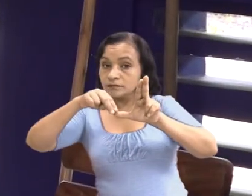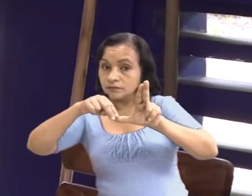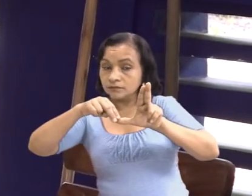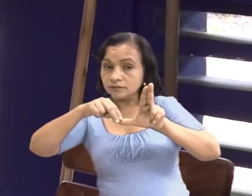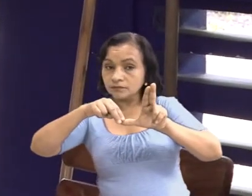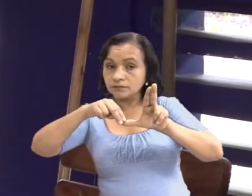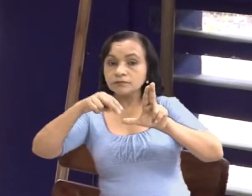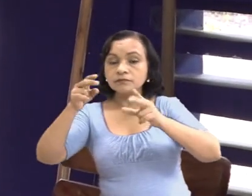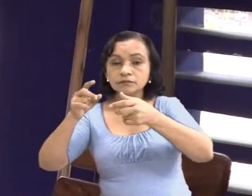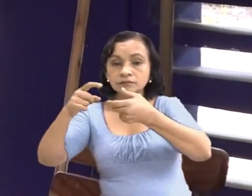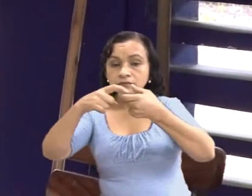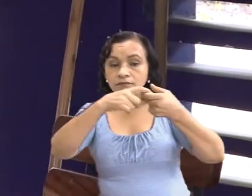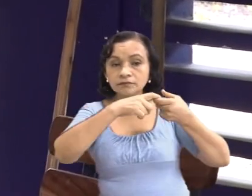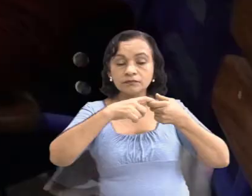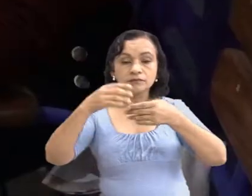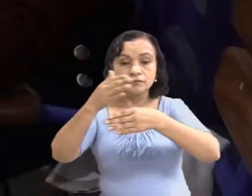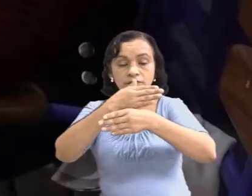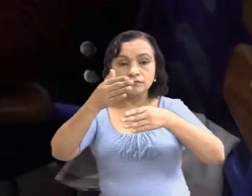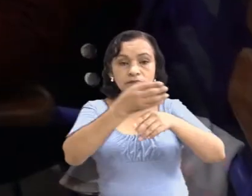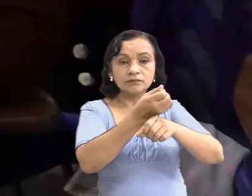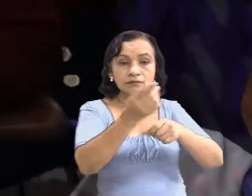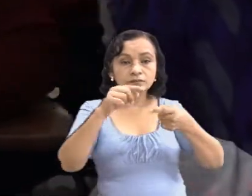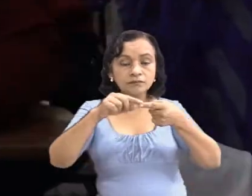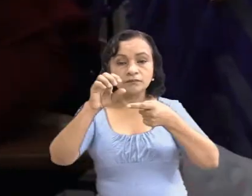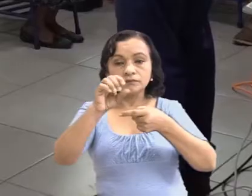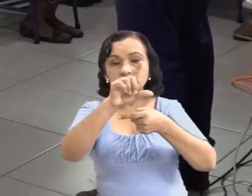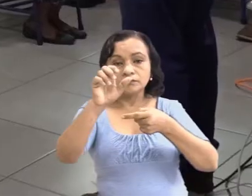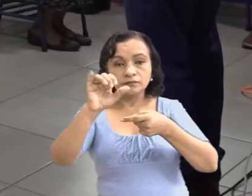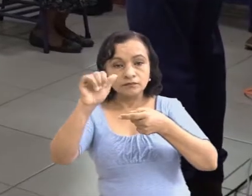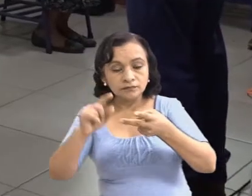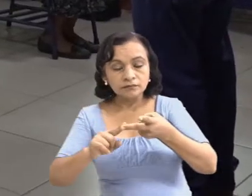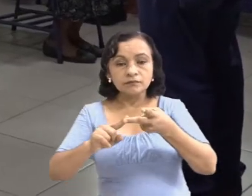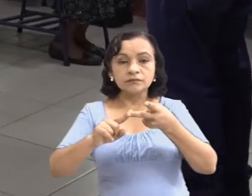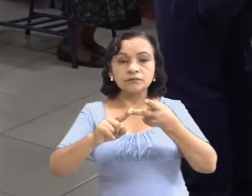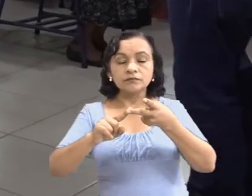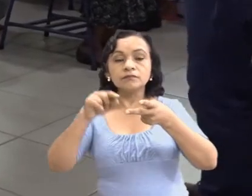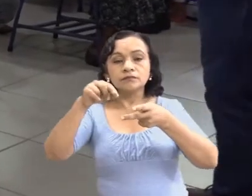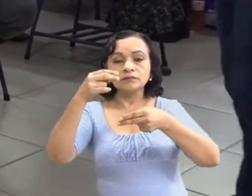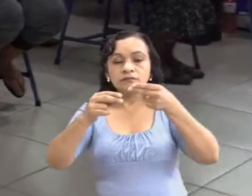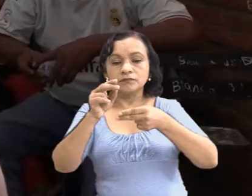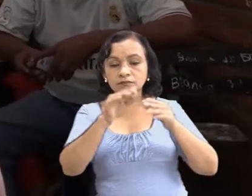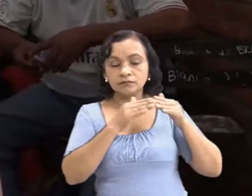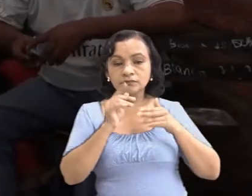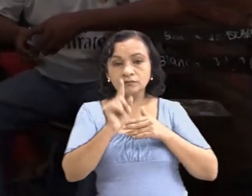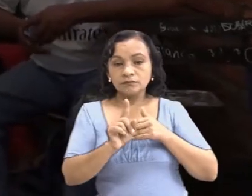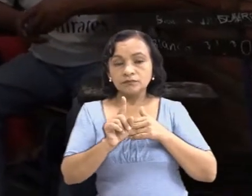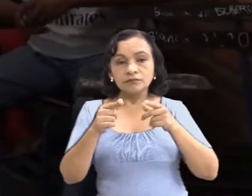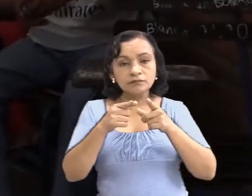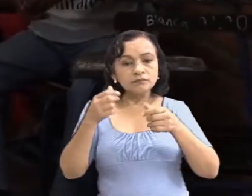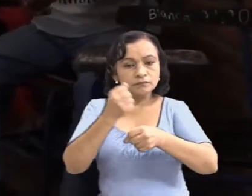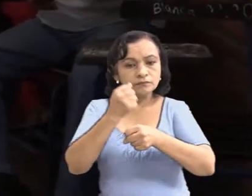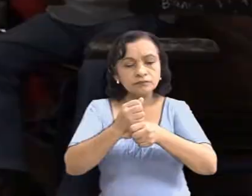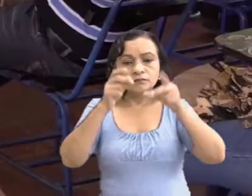y Atención de Desastres, en coordinación con las estructuras locales de la Comunidad de La Hollada y las Viudas del Distrito 1 de la capital, trabajan